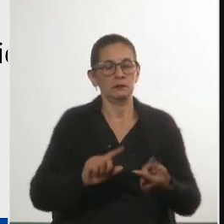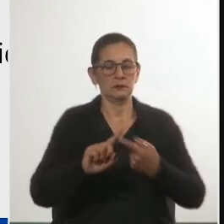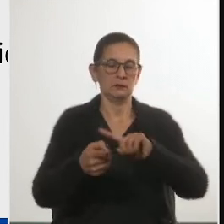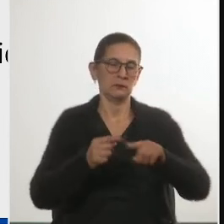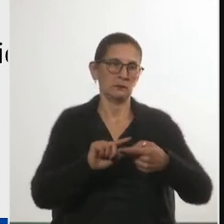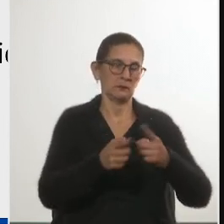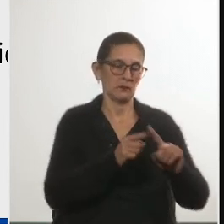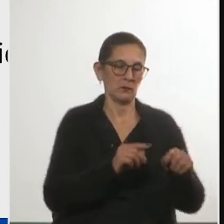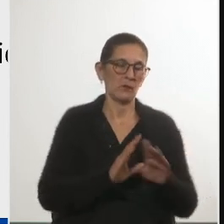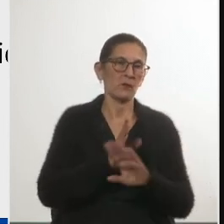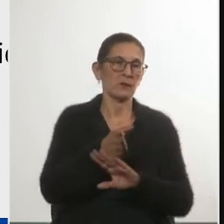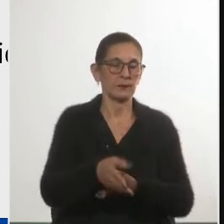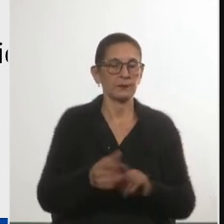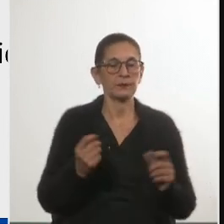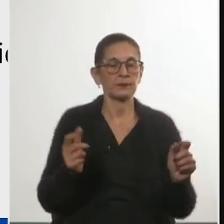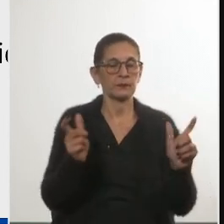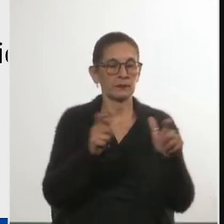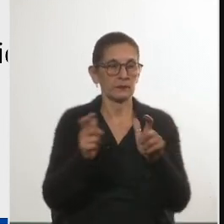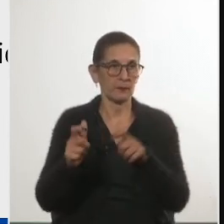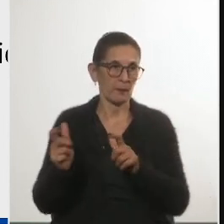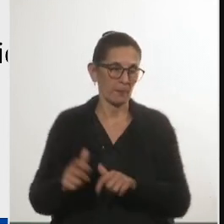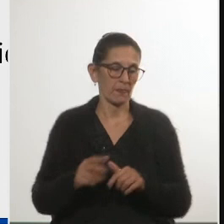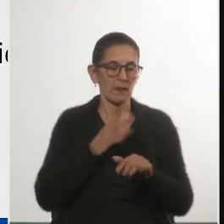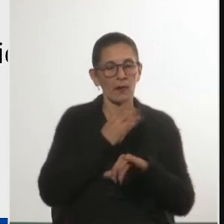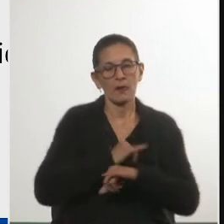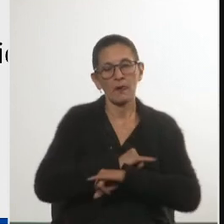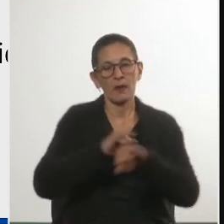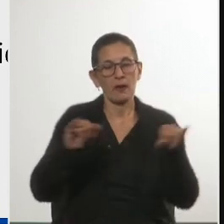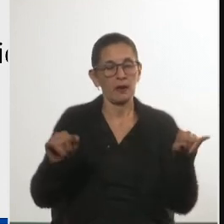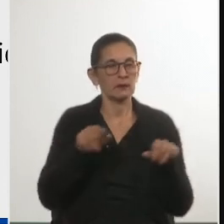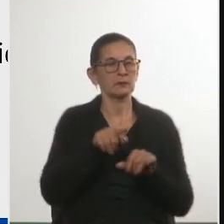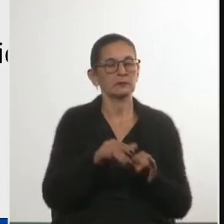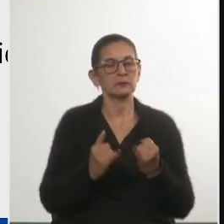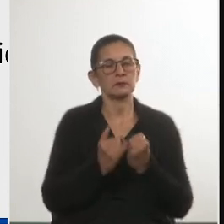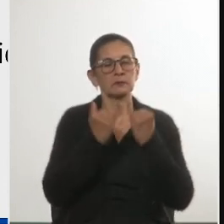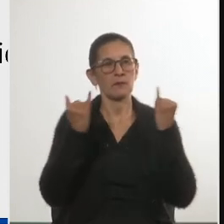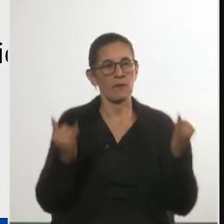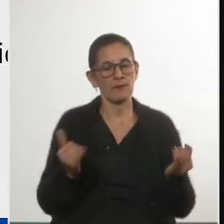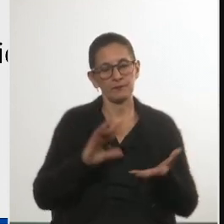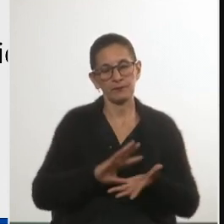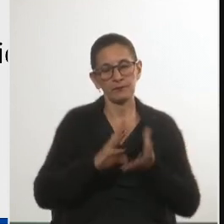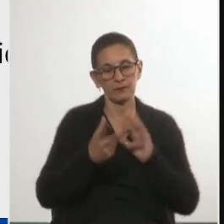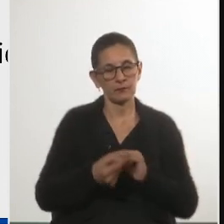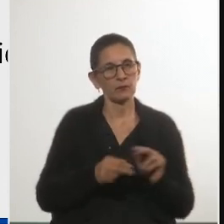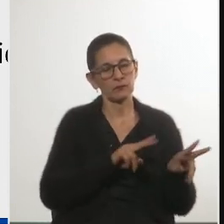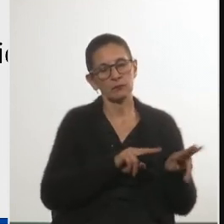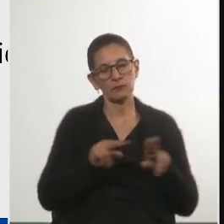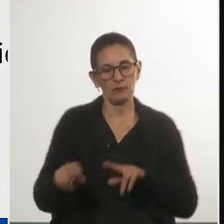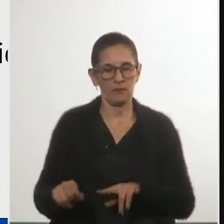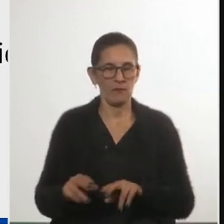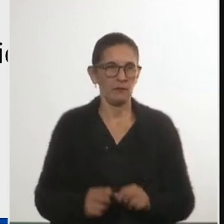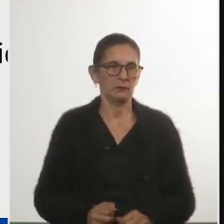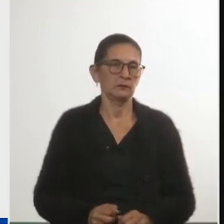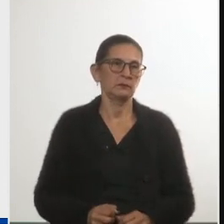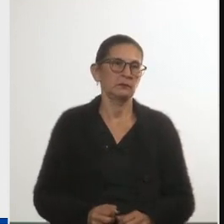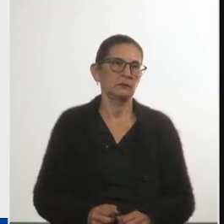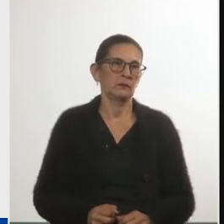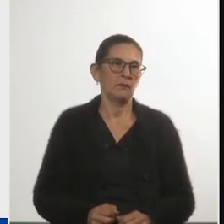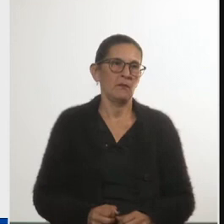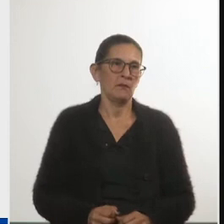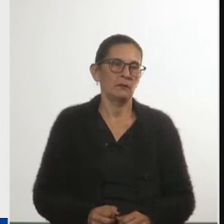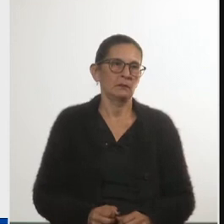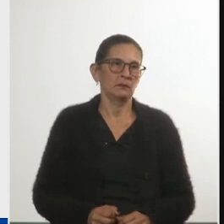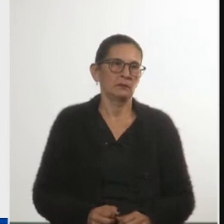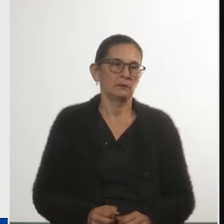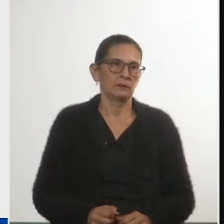instituciones participantes de la comisión los comunicados a emitir ese día de forma que sean consistentes entre ellos.